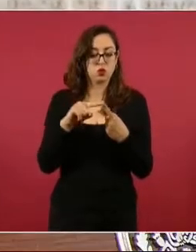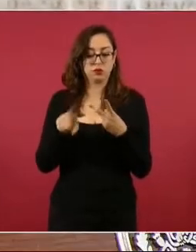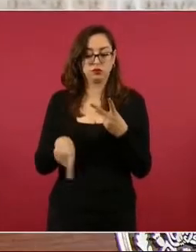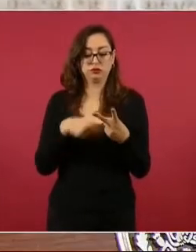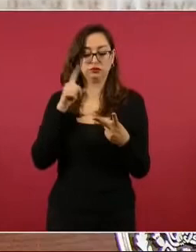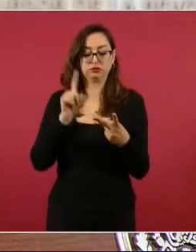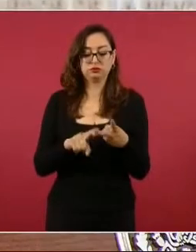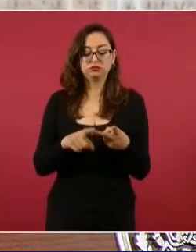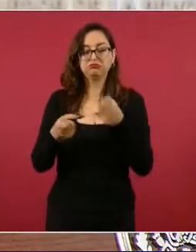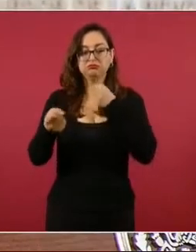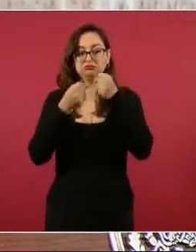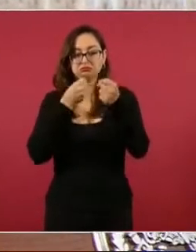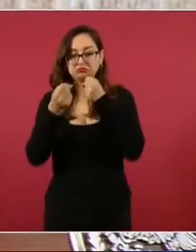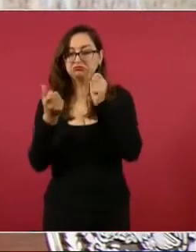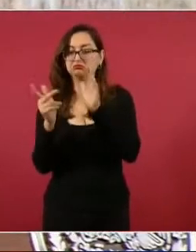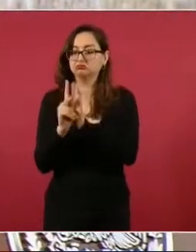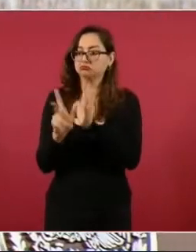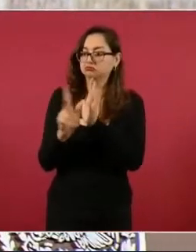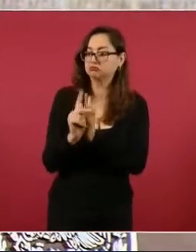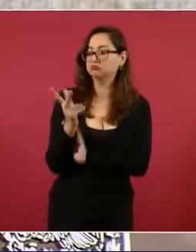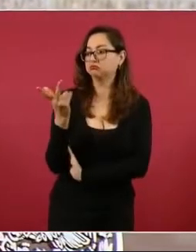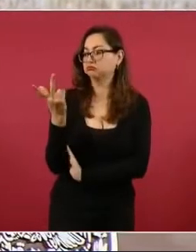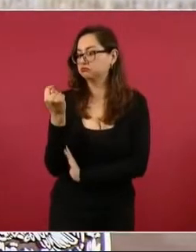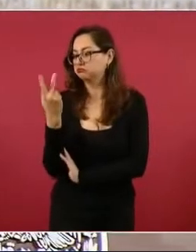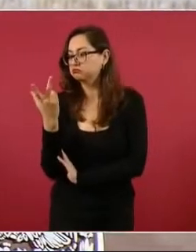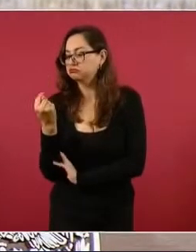ni en los medios,